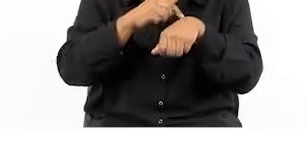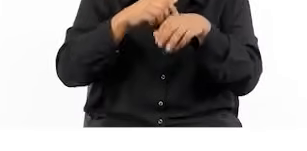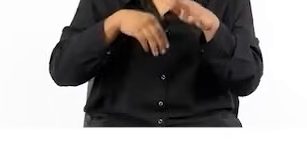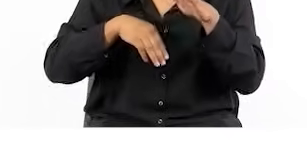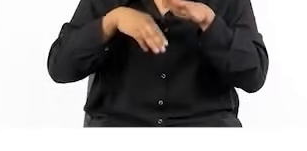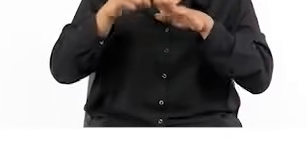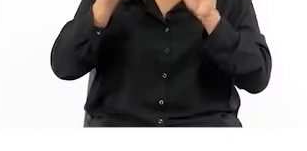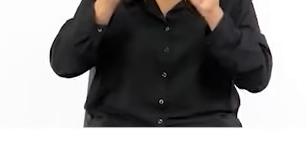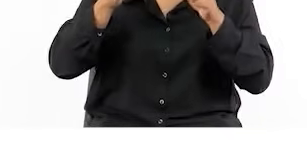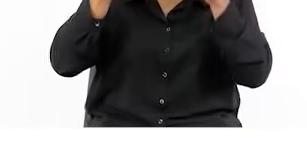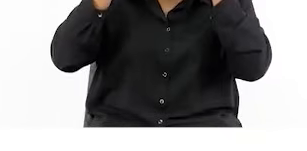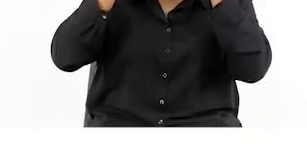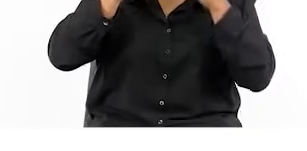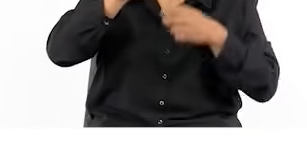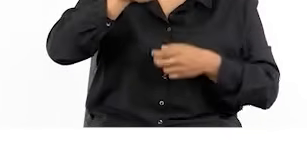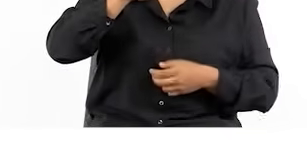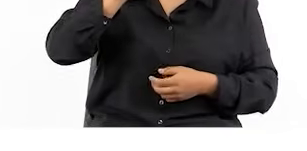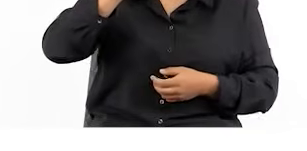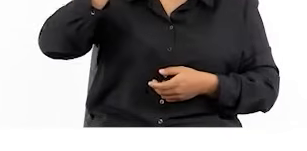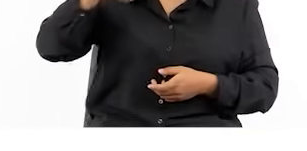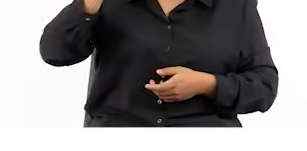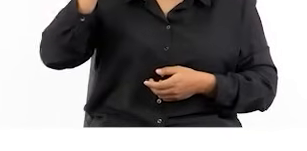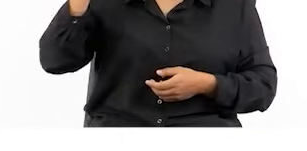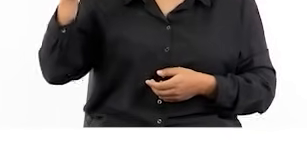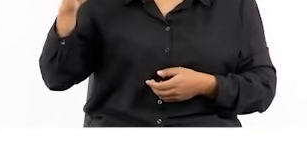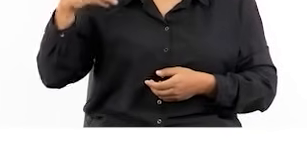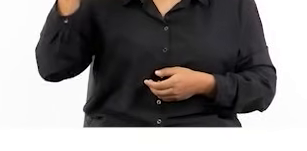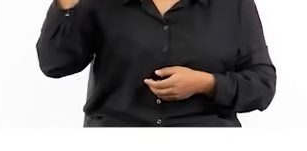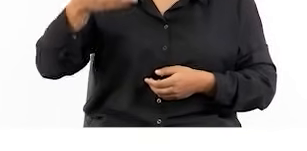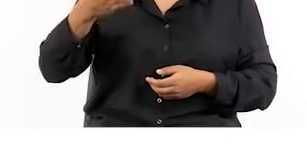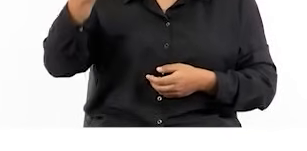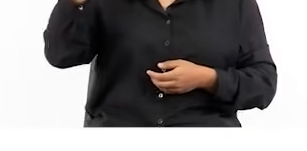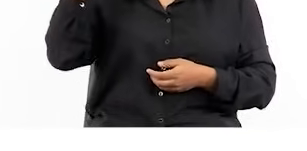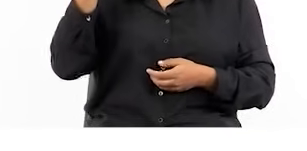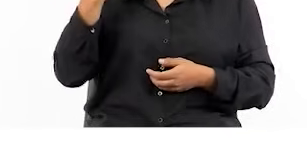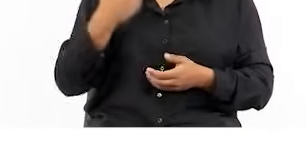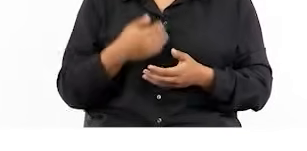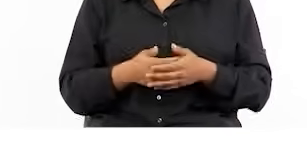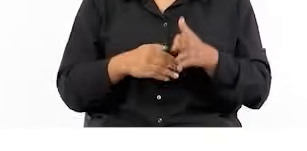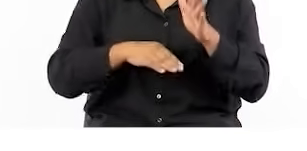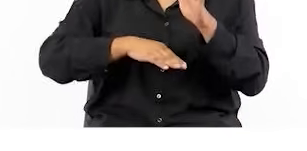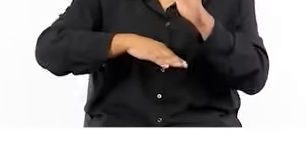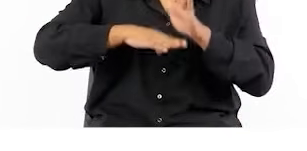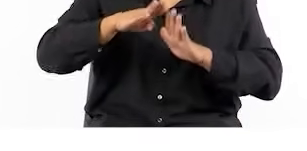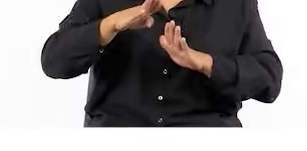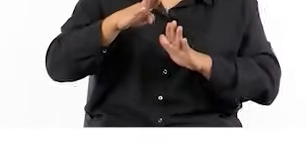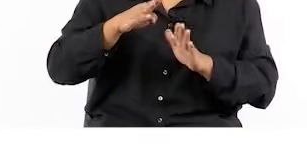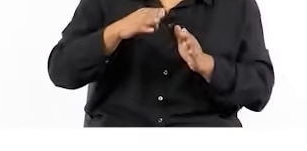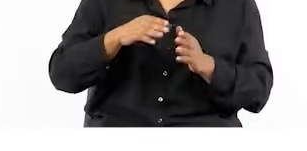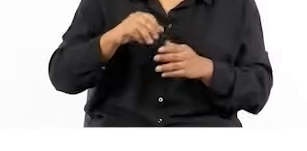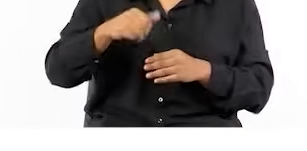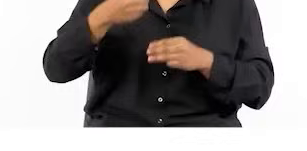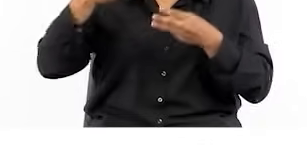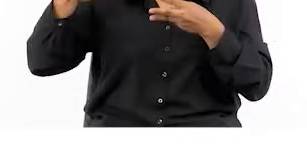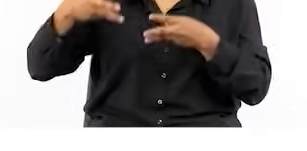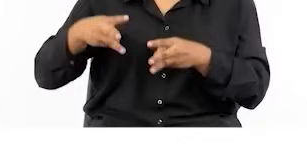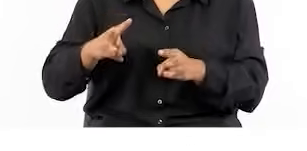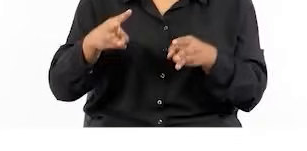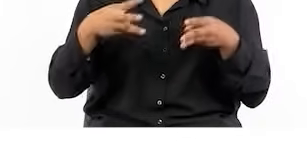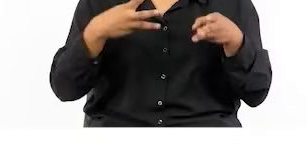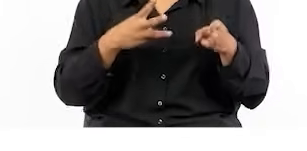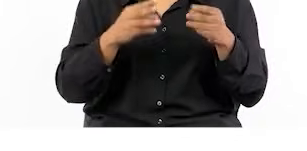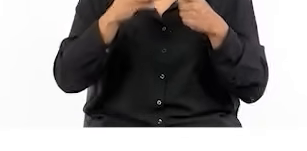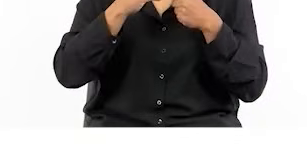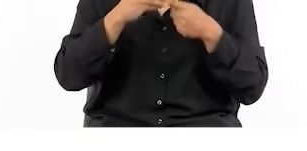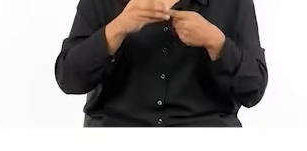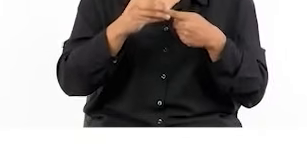los 50.000 años de edad aproximadamente. Para edades más antiguas a ese periodo de tiempo que acabo de